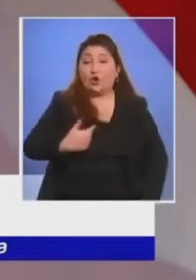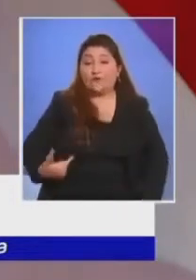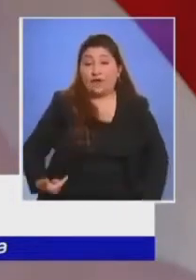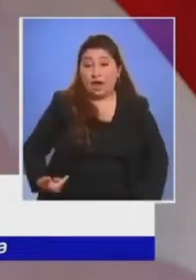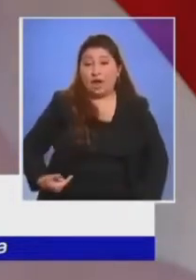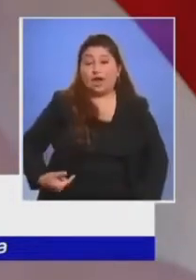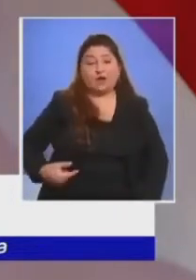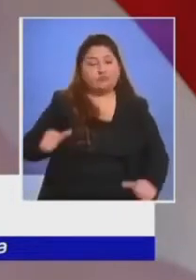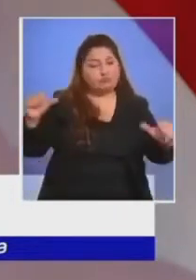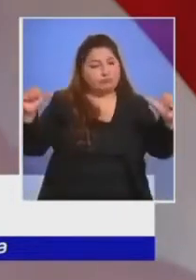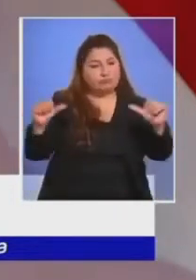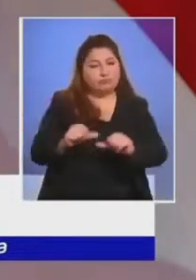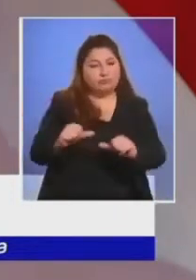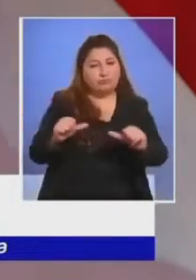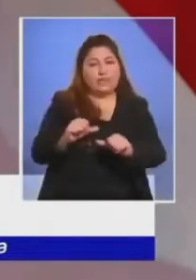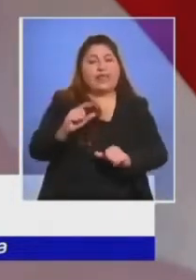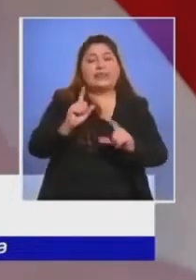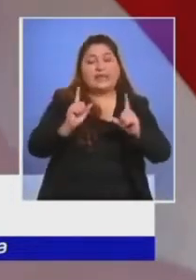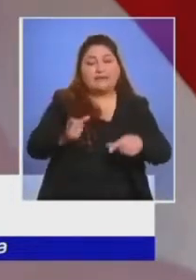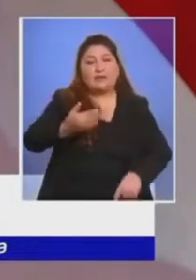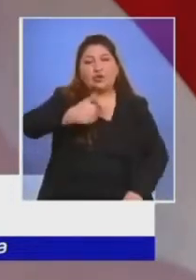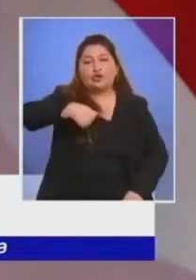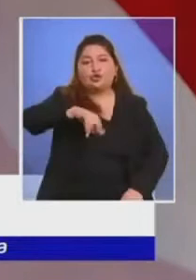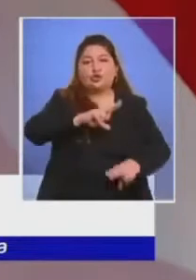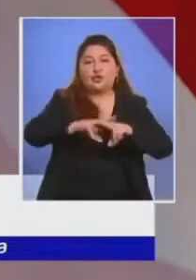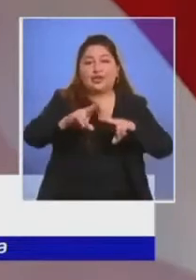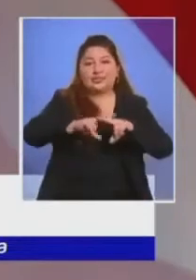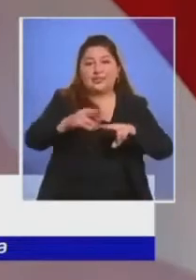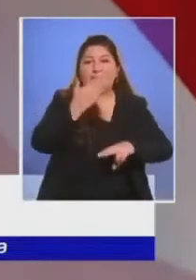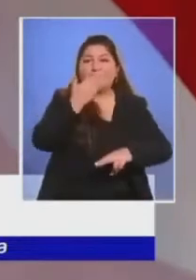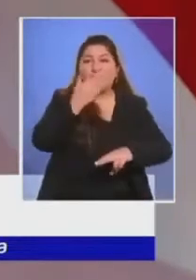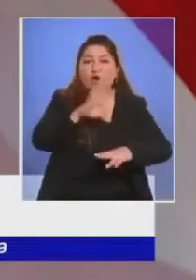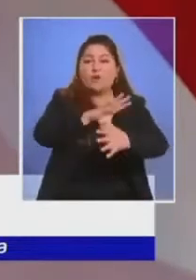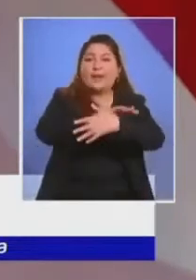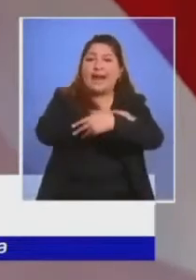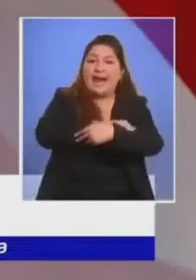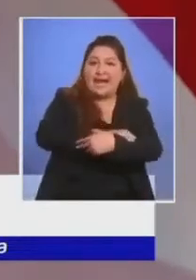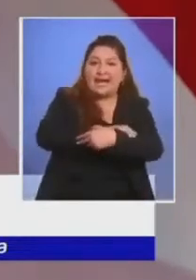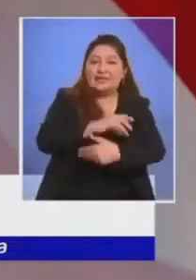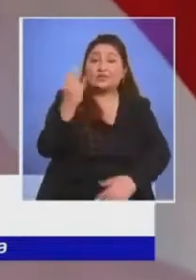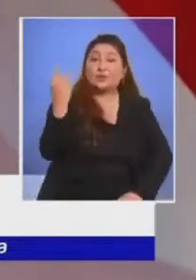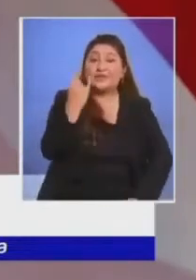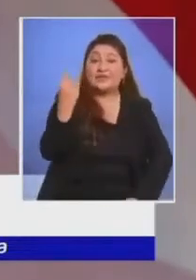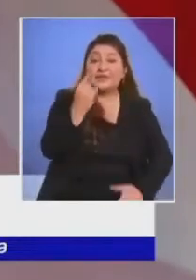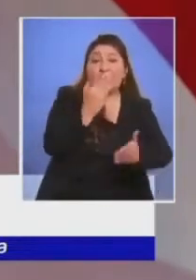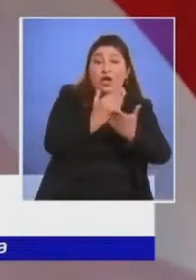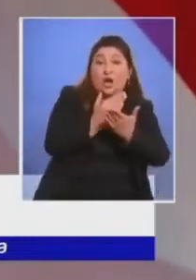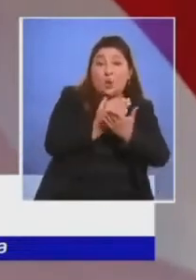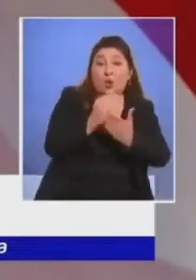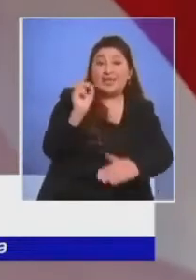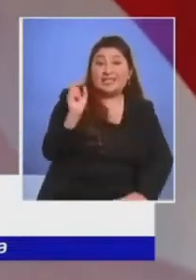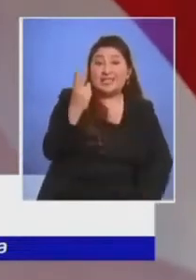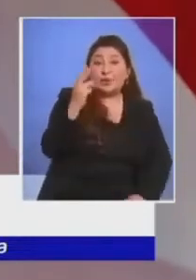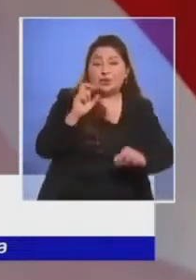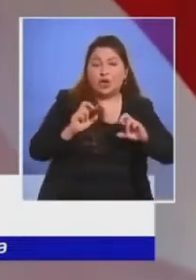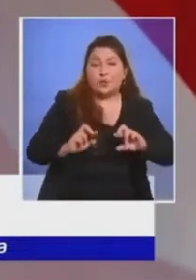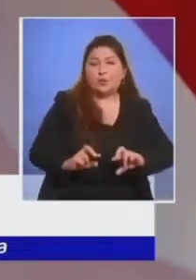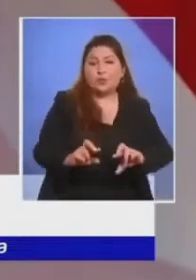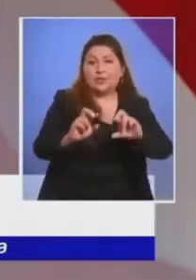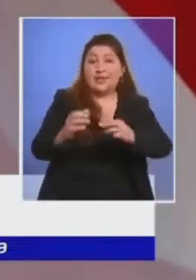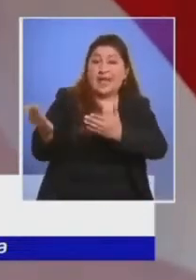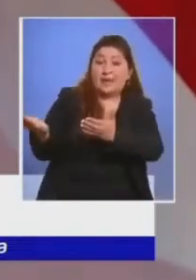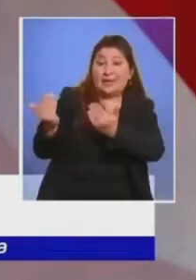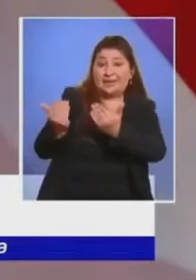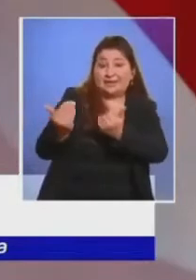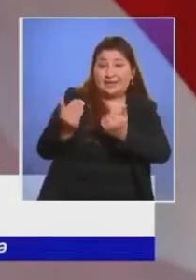hacerlo mejor para generar alianzas también entre nuestras escuelas, las universidades, con escuelas de segunda oportunidad para atraer a los jóvenes